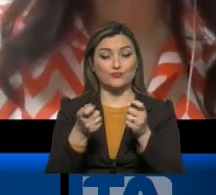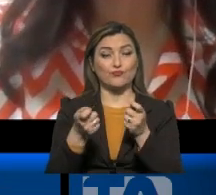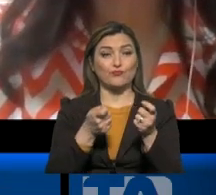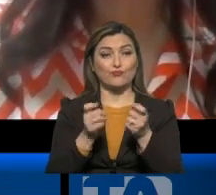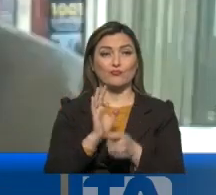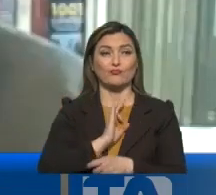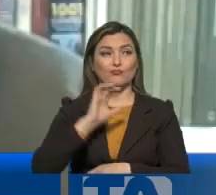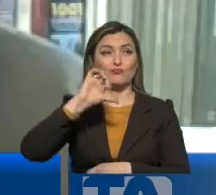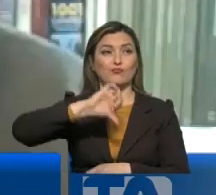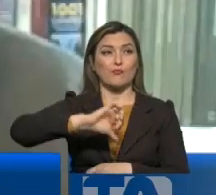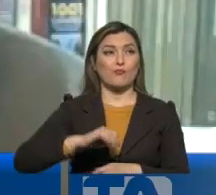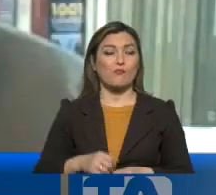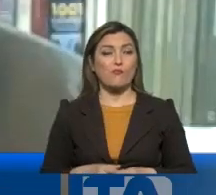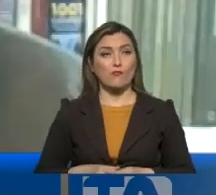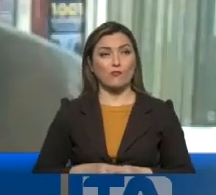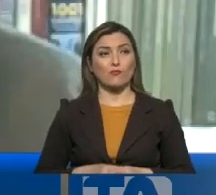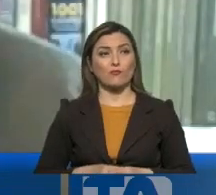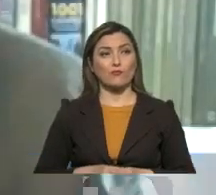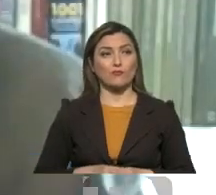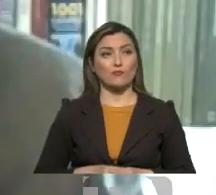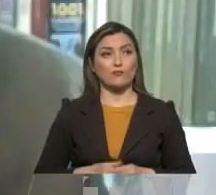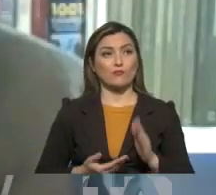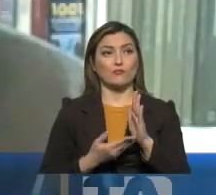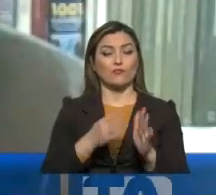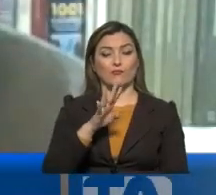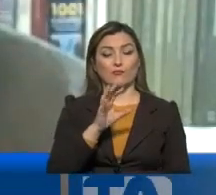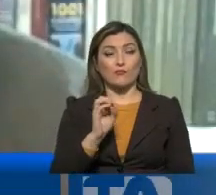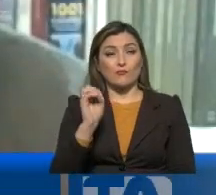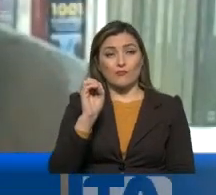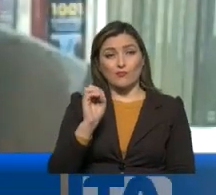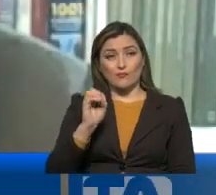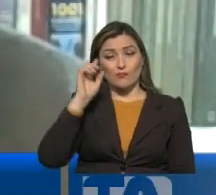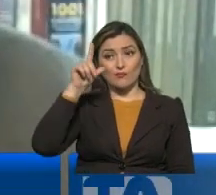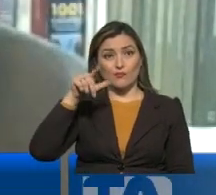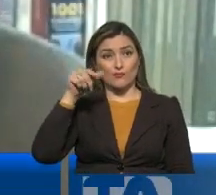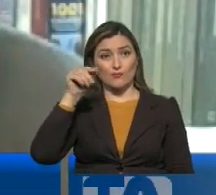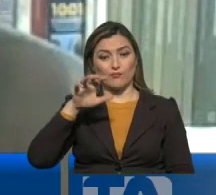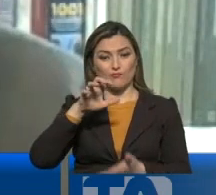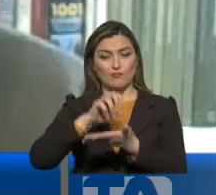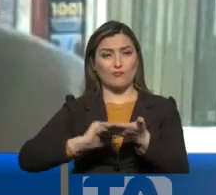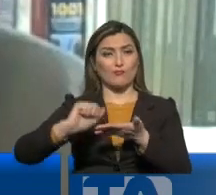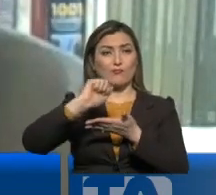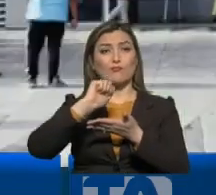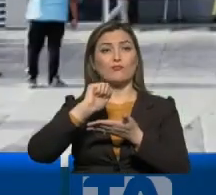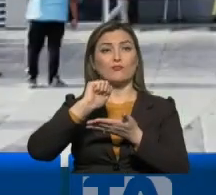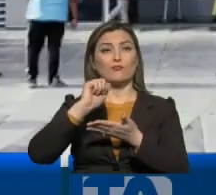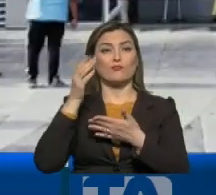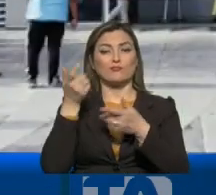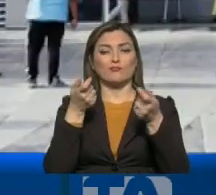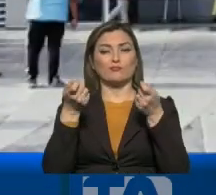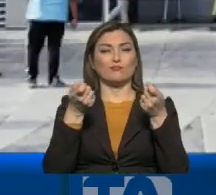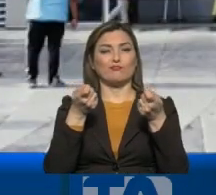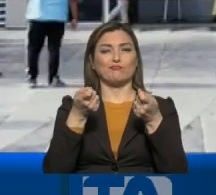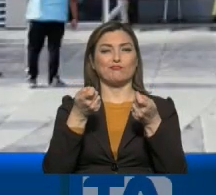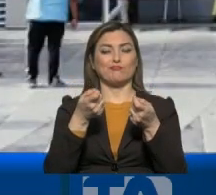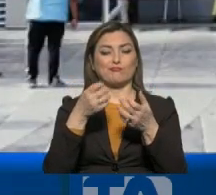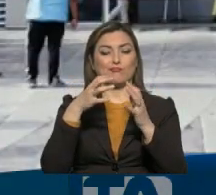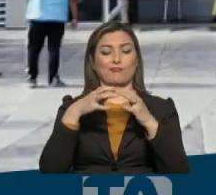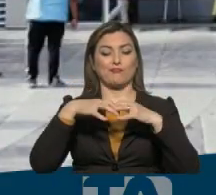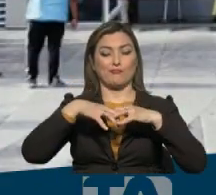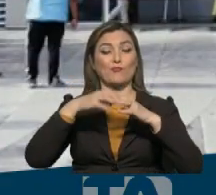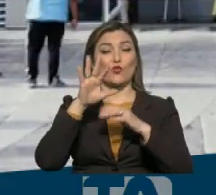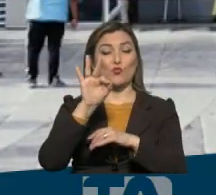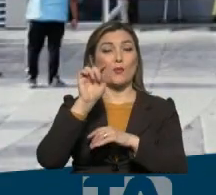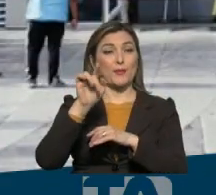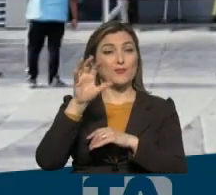poco técnicos de eliminar el 40 por ciento alejó totalmente político nos hemos comido las reservas la reserva bajó de nueve mil